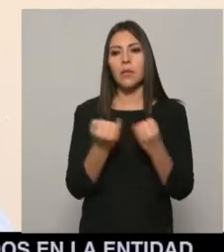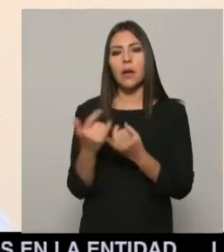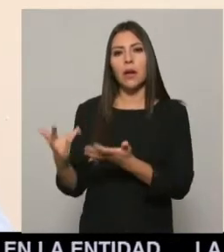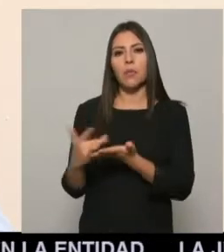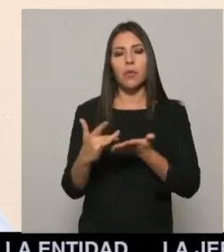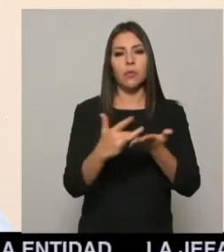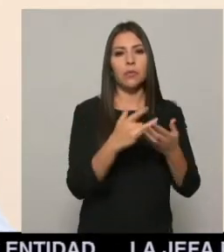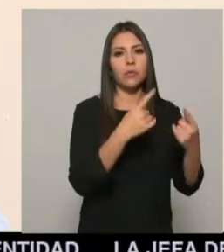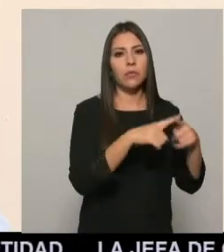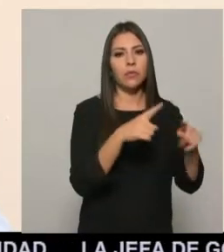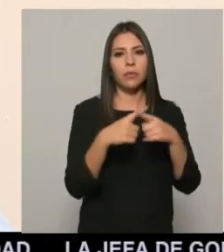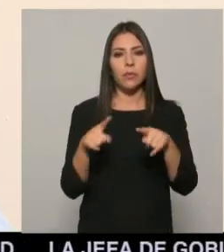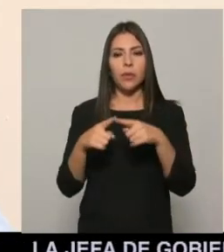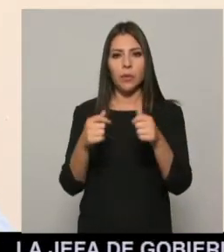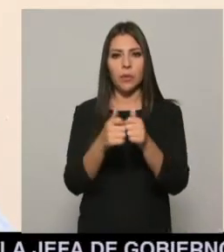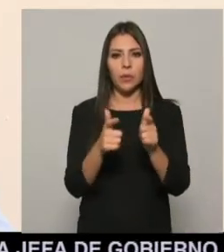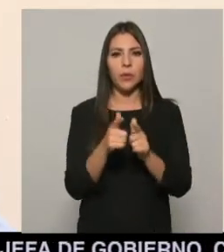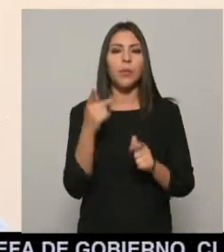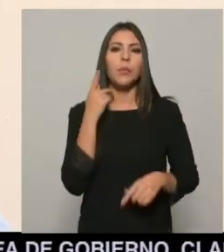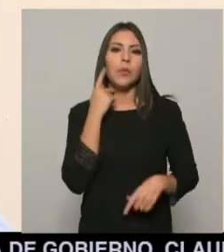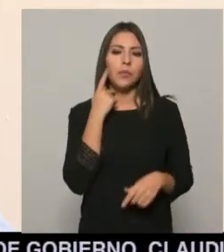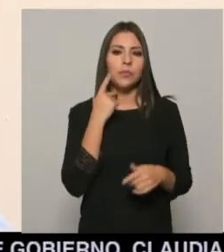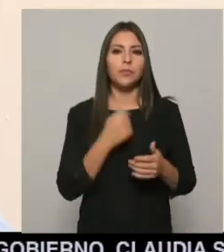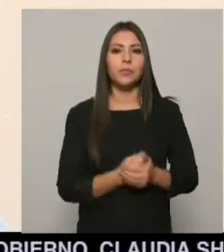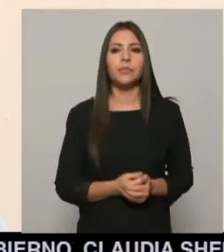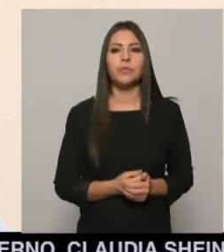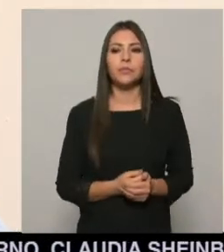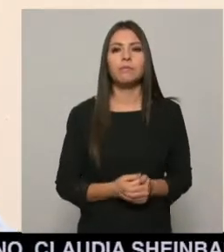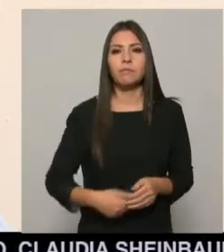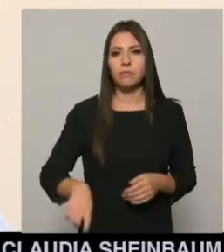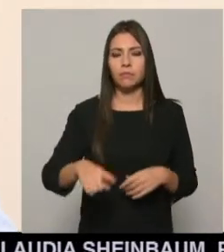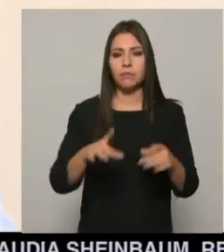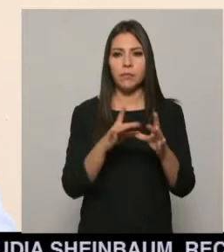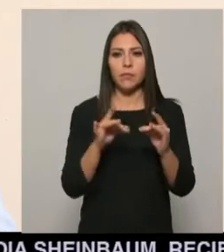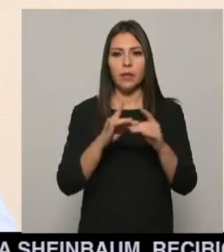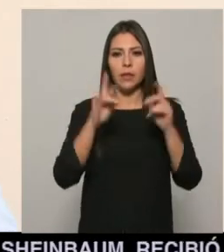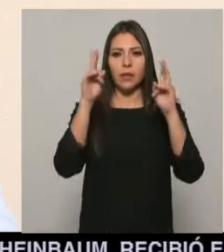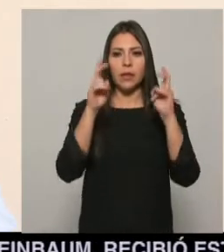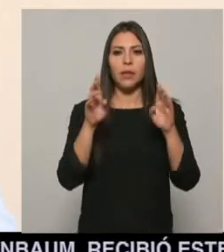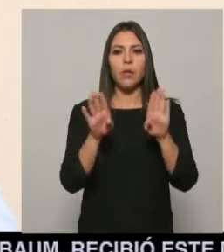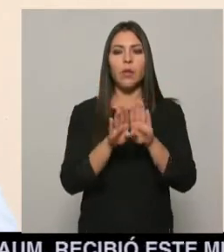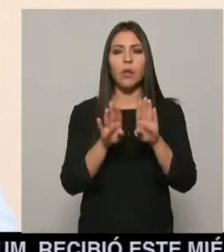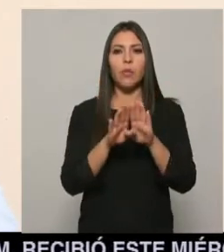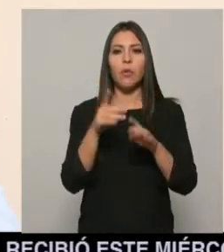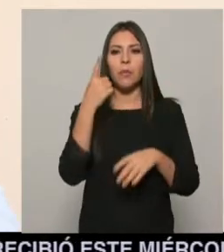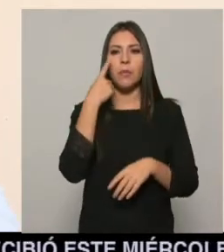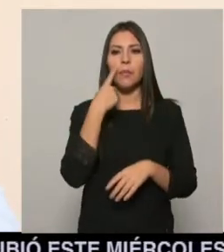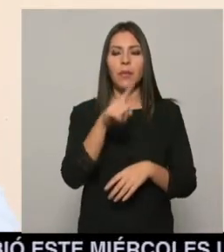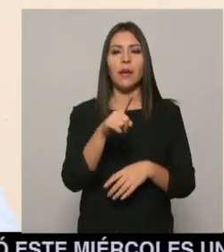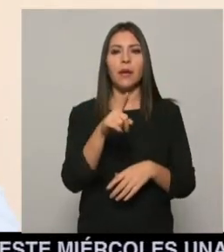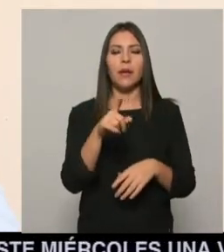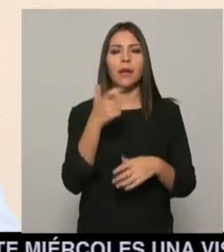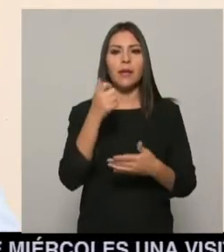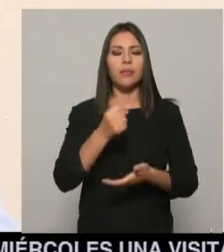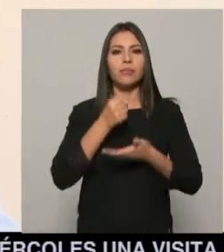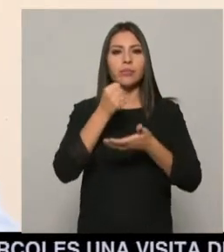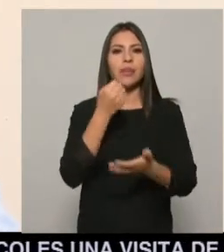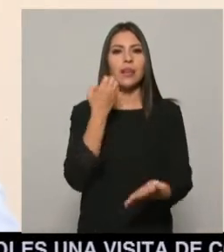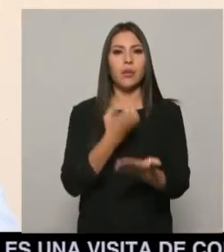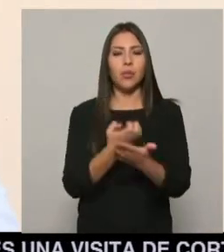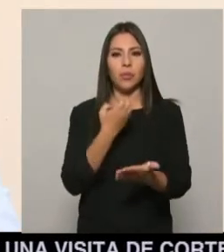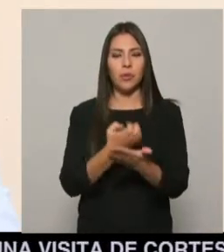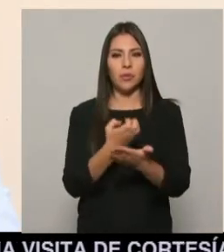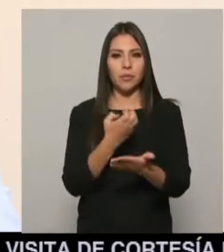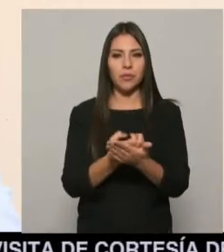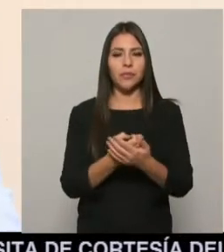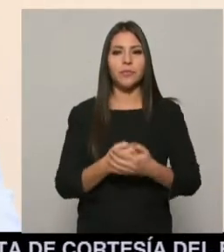políticas. Vamos a abordar el tema del paquete económico, hacía referencia al inicio, porque tiene que